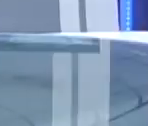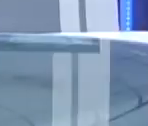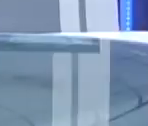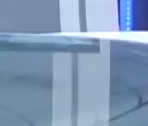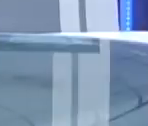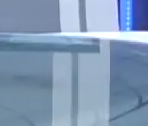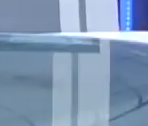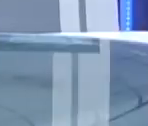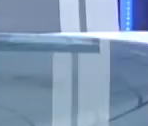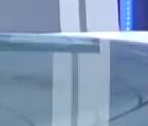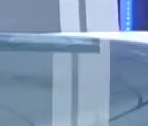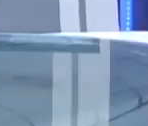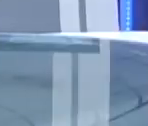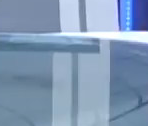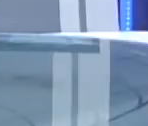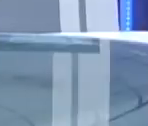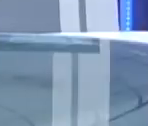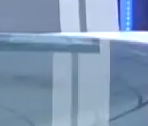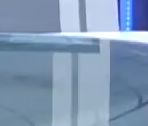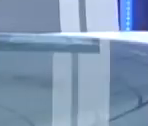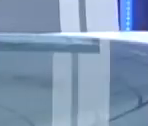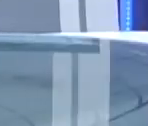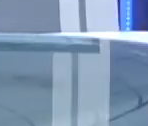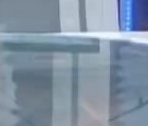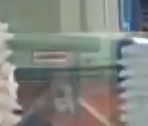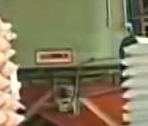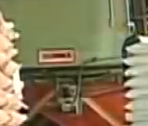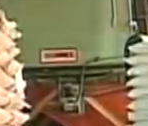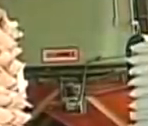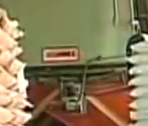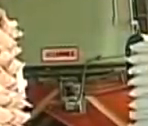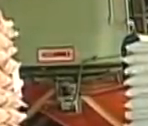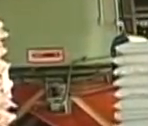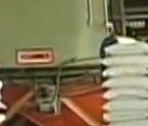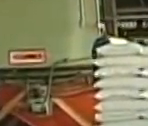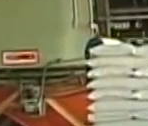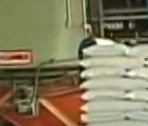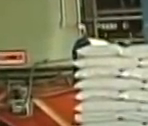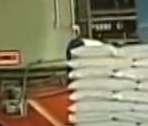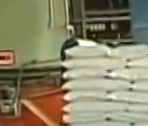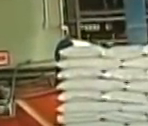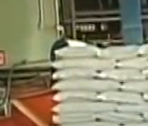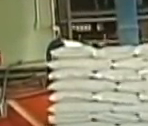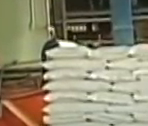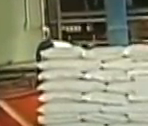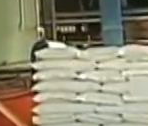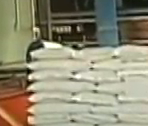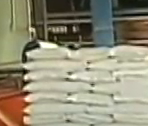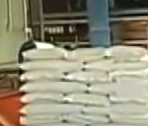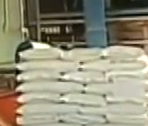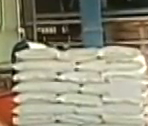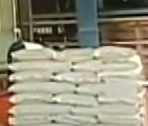dignatario venezolano Nicolás Maduro Moros. Adelante, presidente. Adelante, presidente.